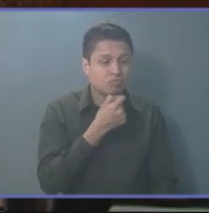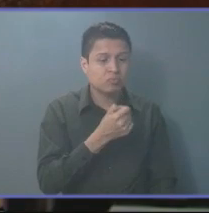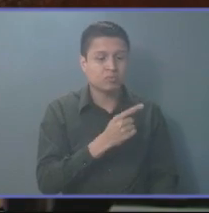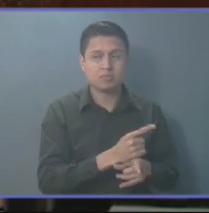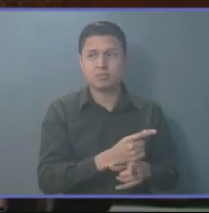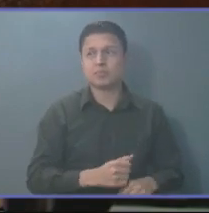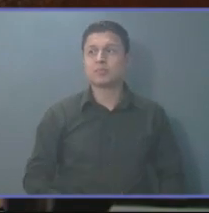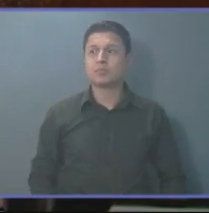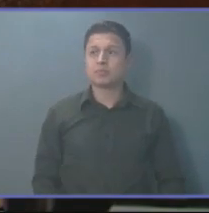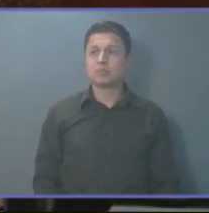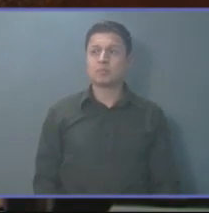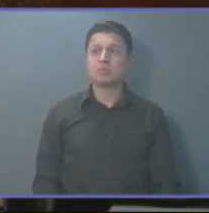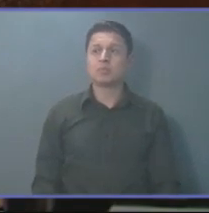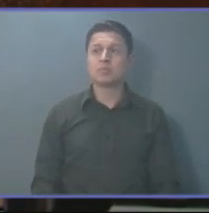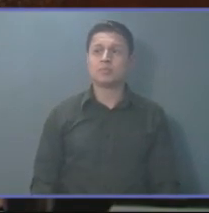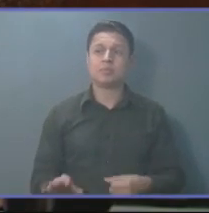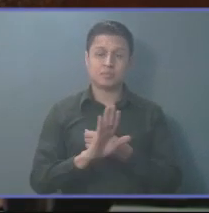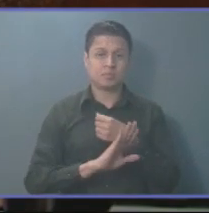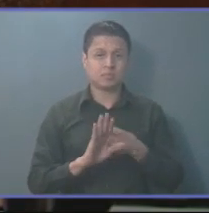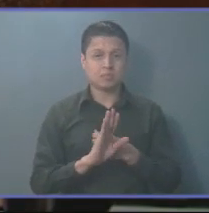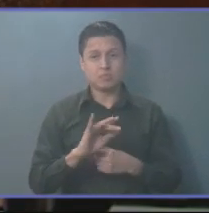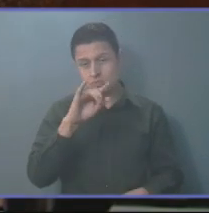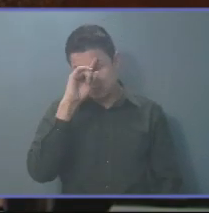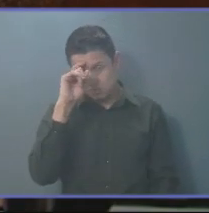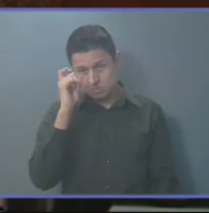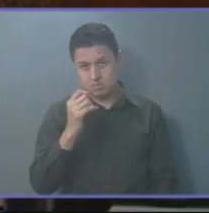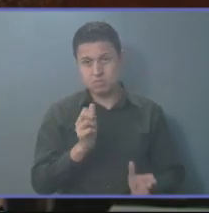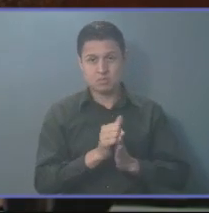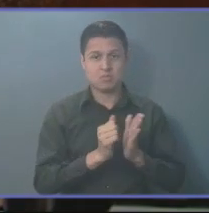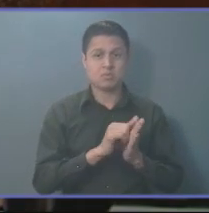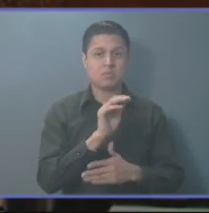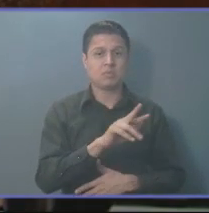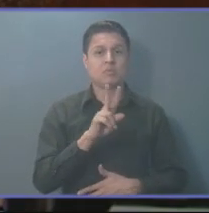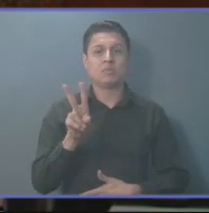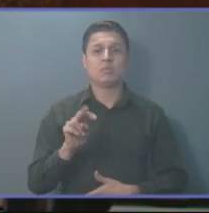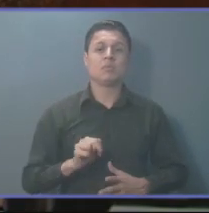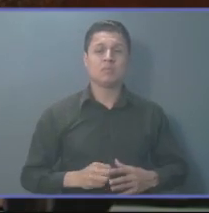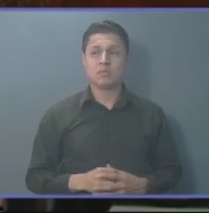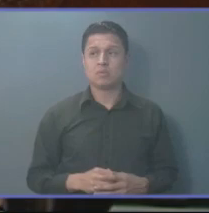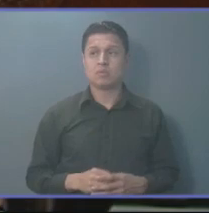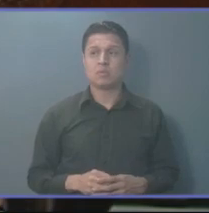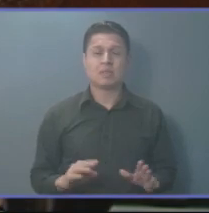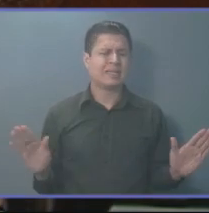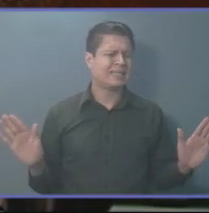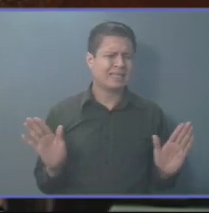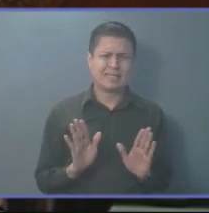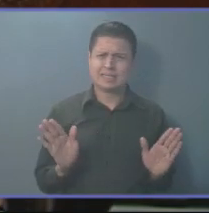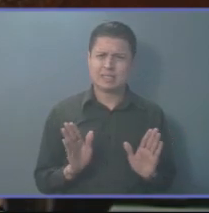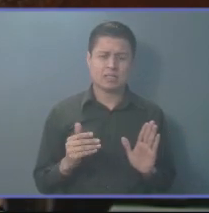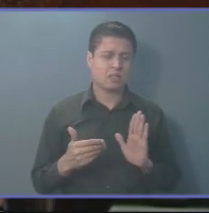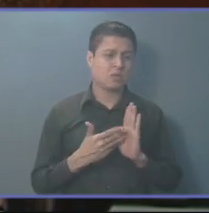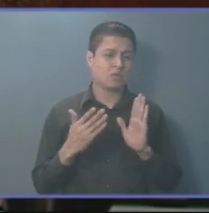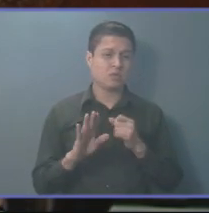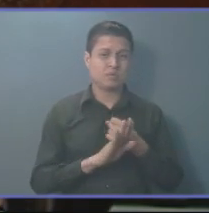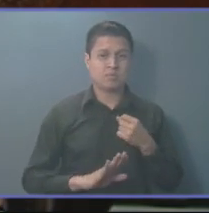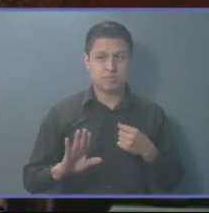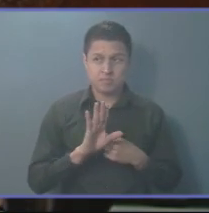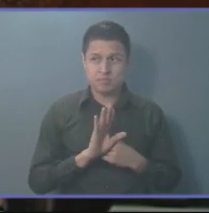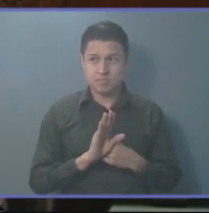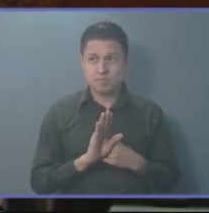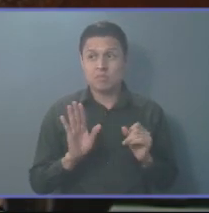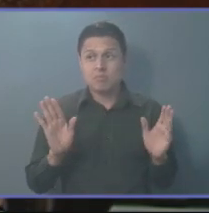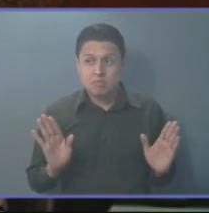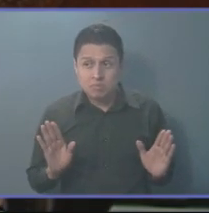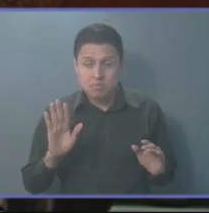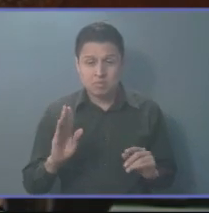cargo. Protección para los empleados, artículo 32. Sin perjuicio de la seguridad laboral y aún